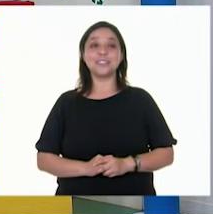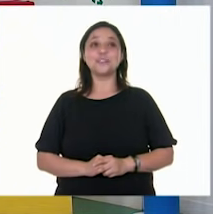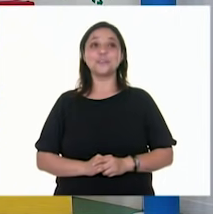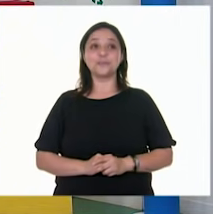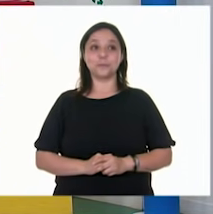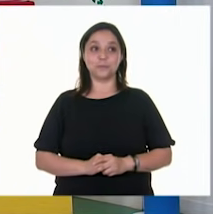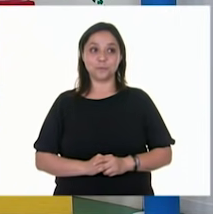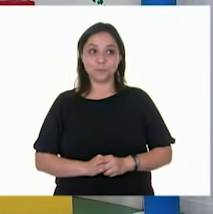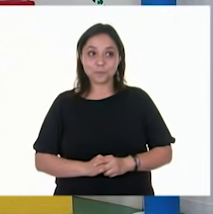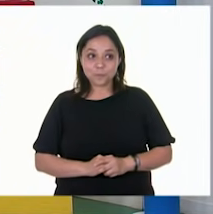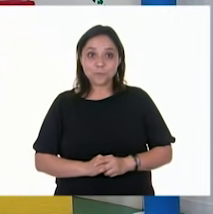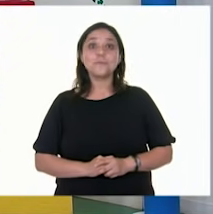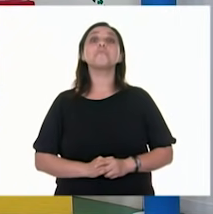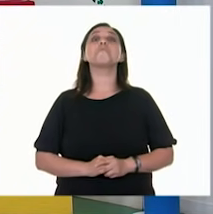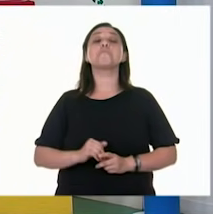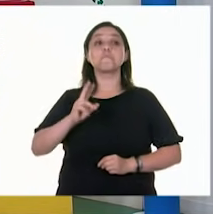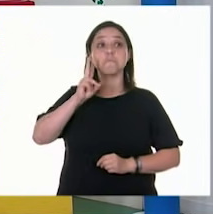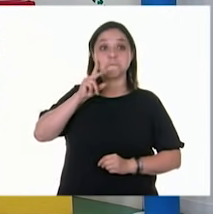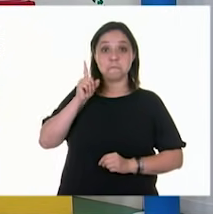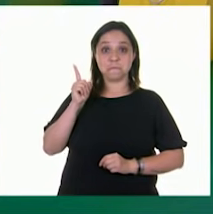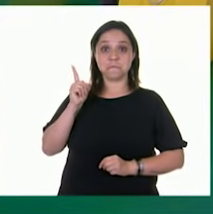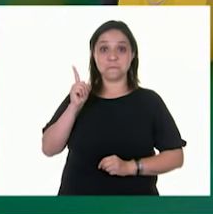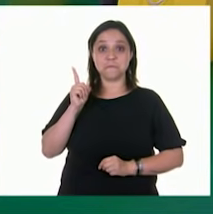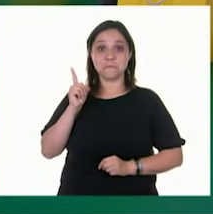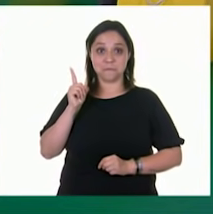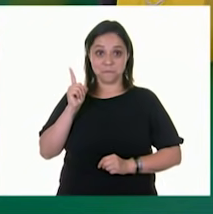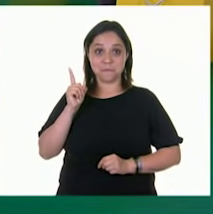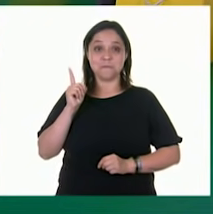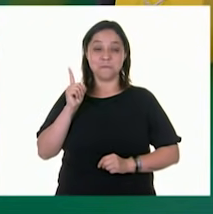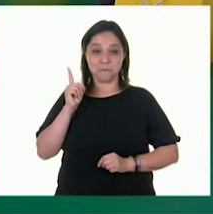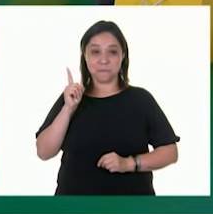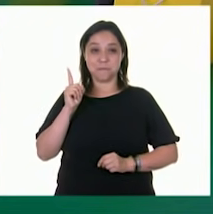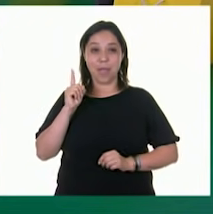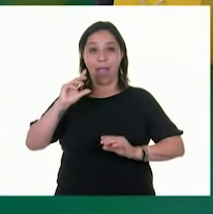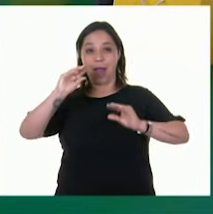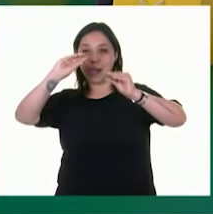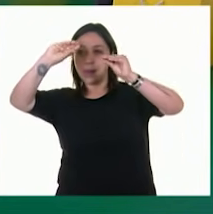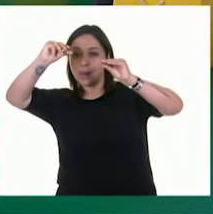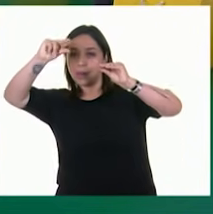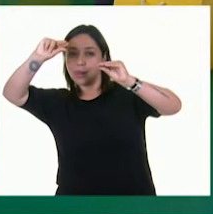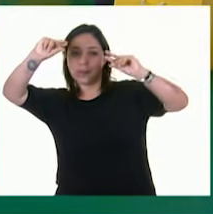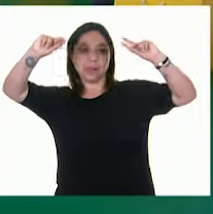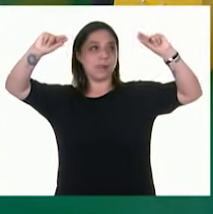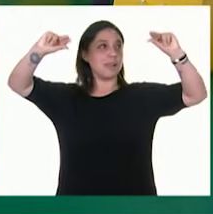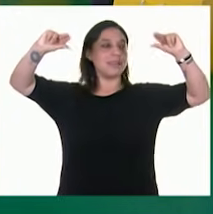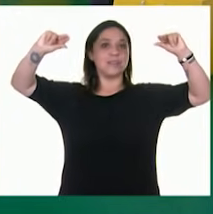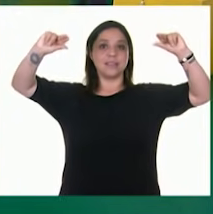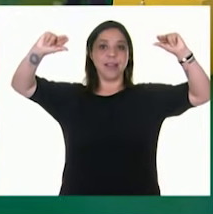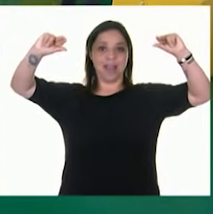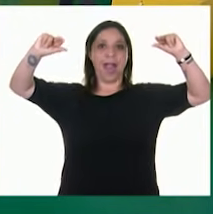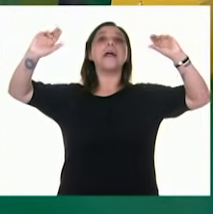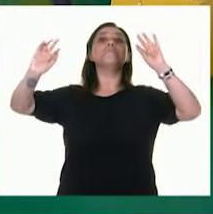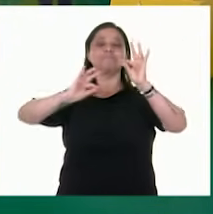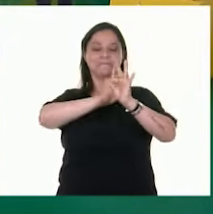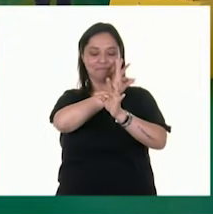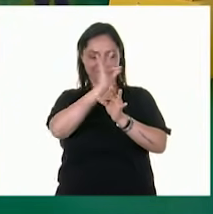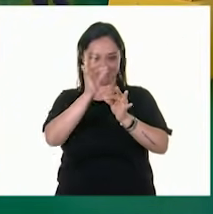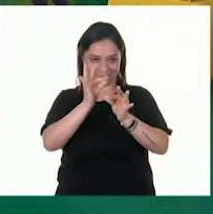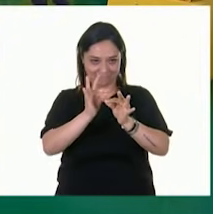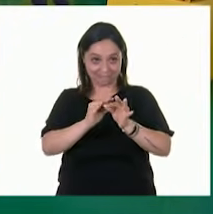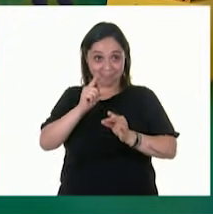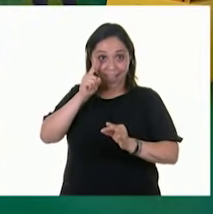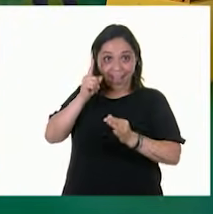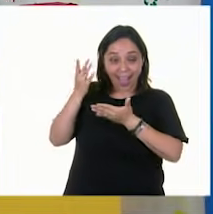Ajá. Ay, que lo tienes por adelante. Vamos a ponerlo. Ajá. Ahí está. Ok, aquí tenemos